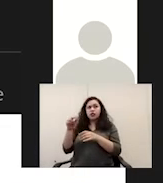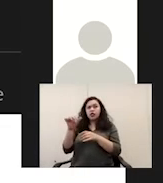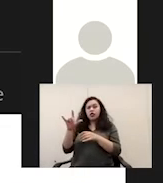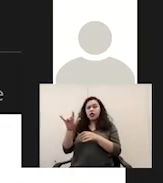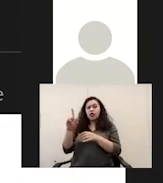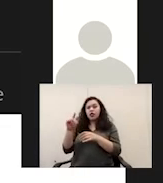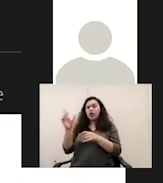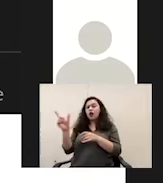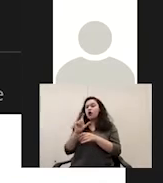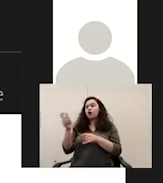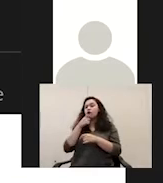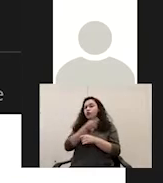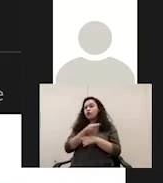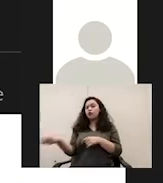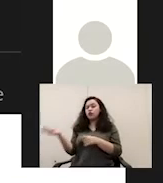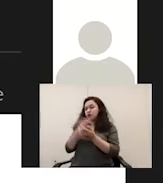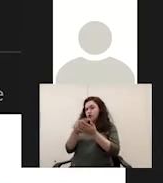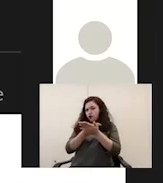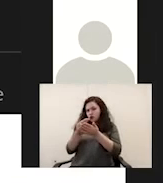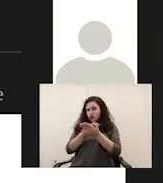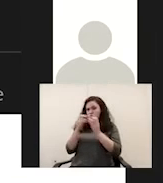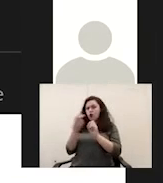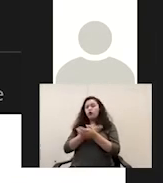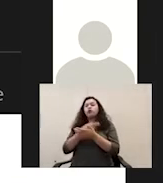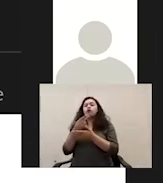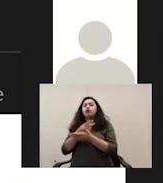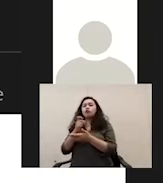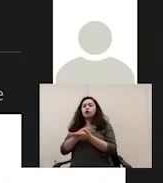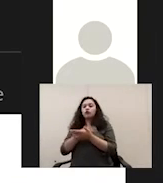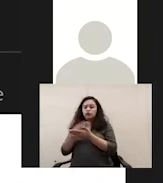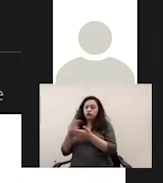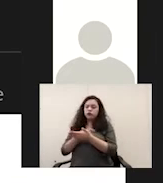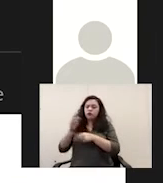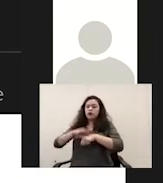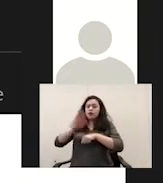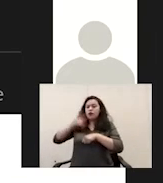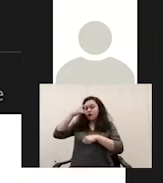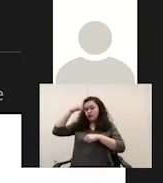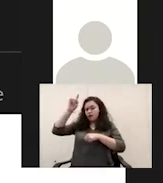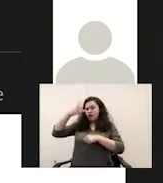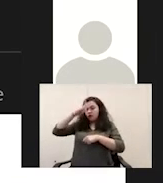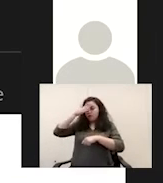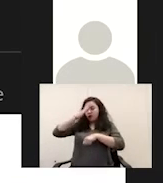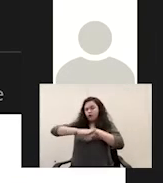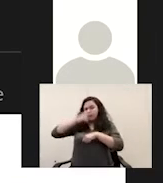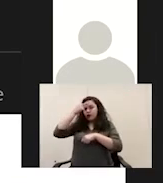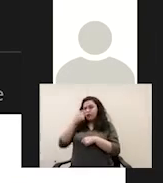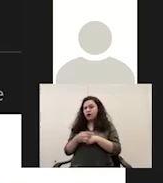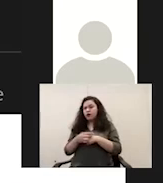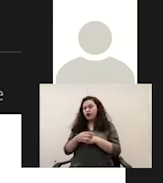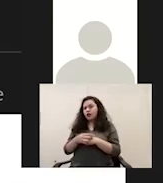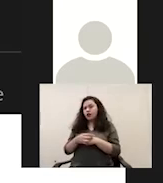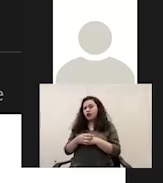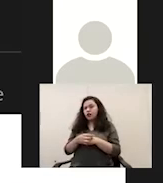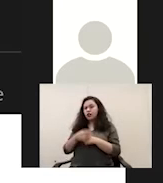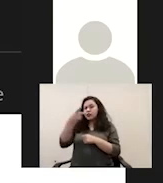niño ve un dibujo o un color, es más fácil que quede grabado en su memoria el hecho de que tiene que guardar la